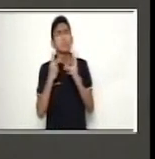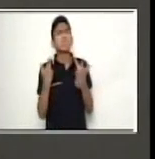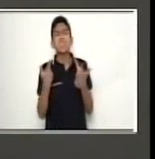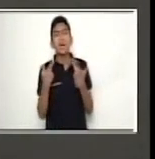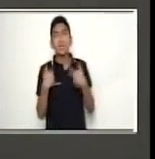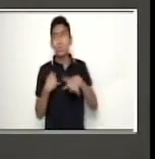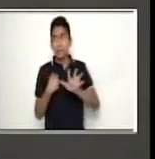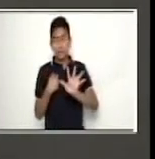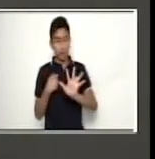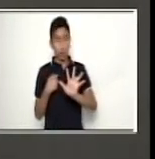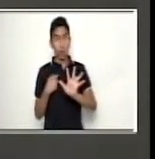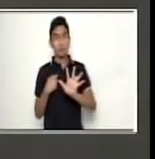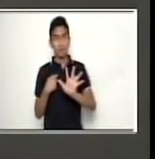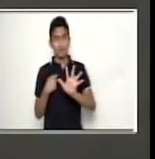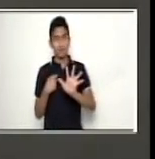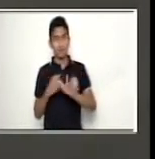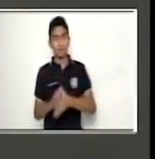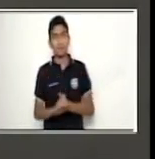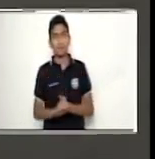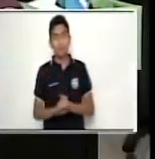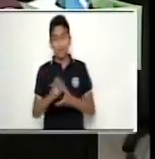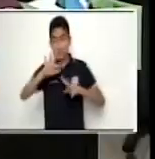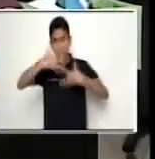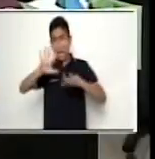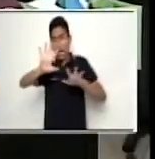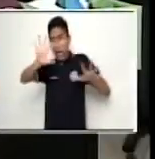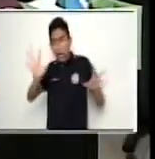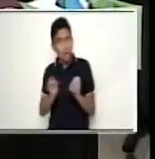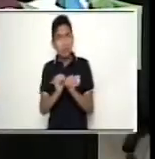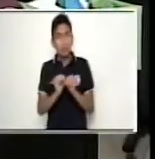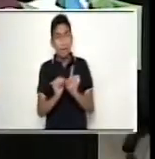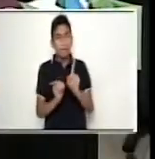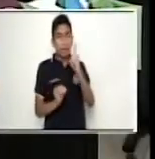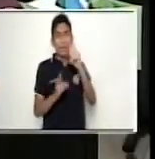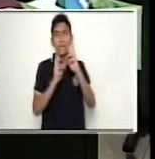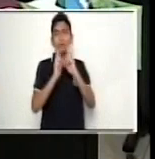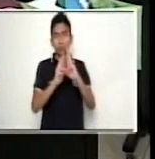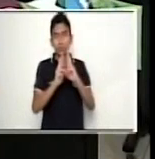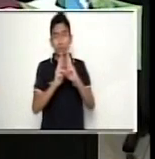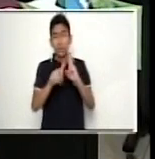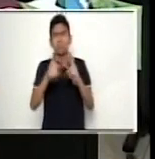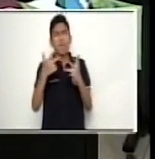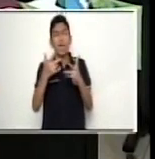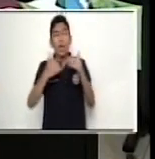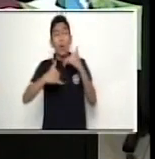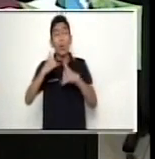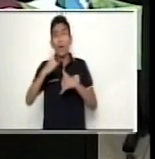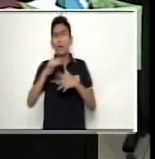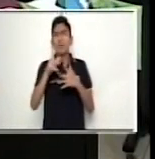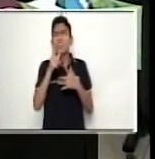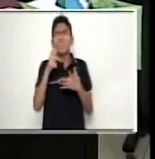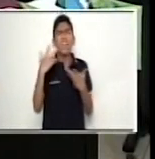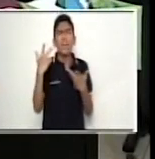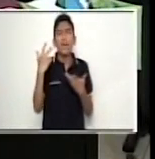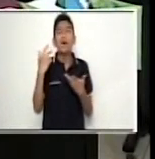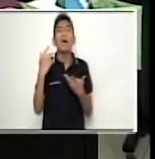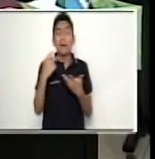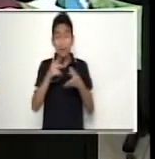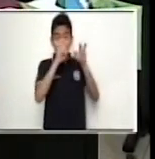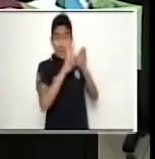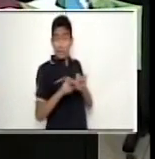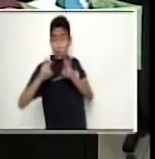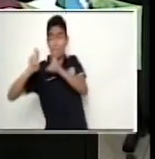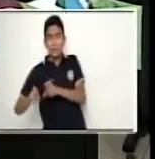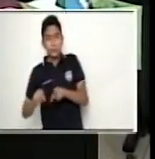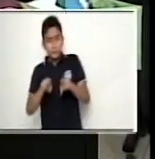es 5. Entonces ya tienes tu primera respuesta. En este juego gana el que más